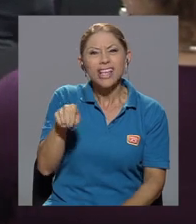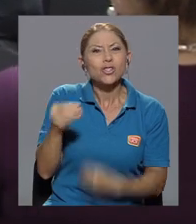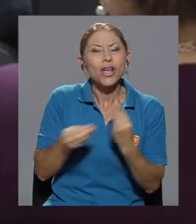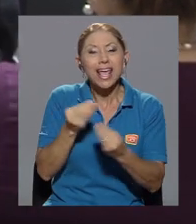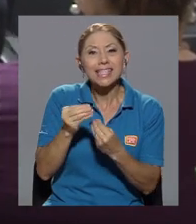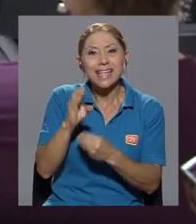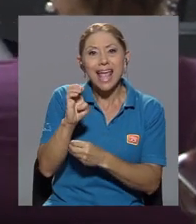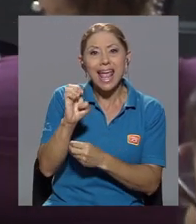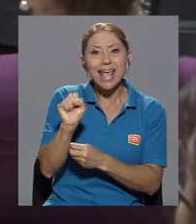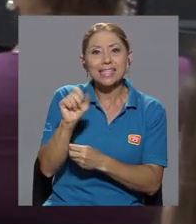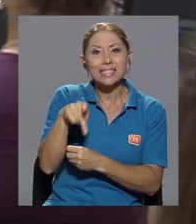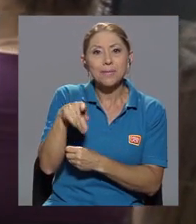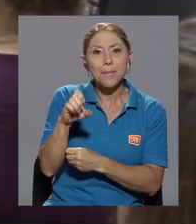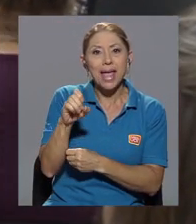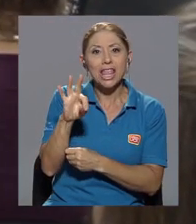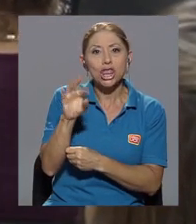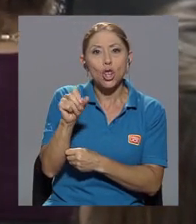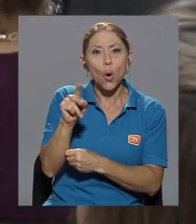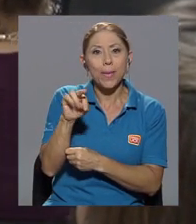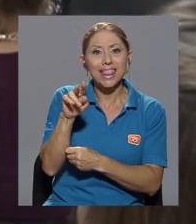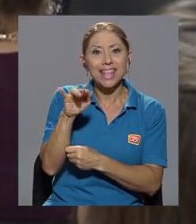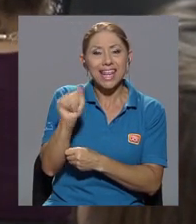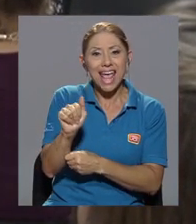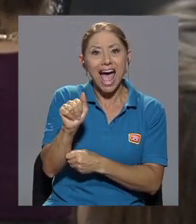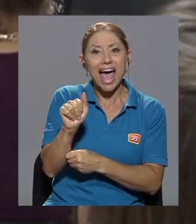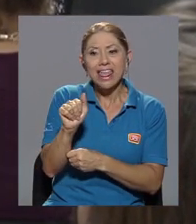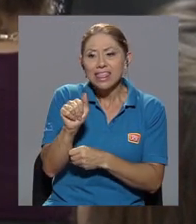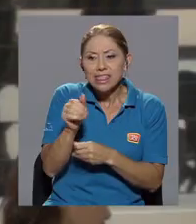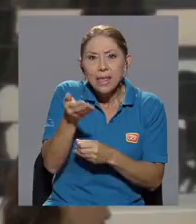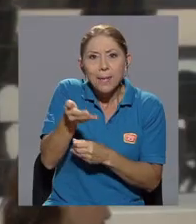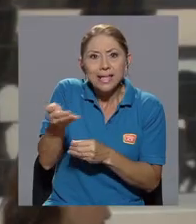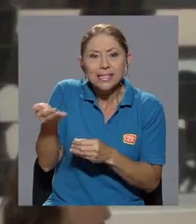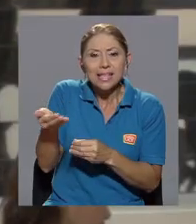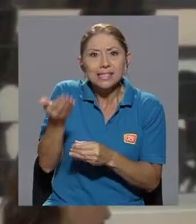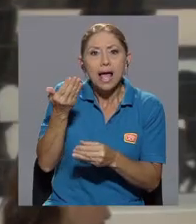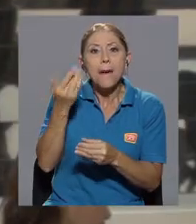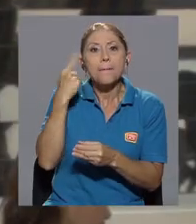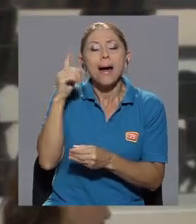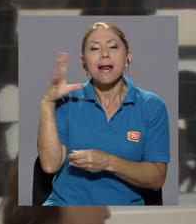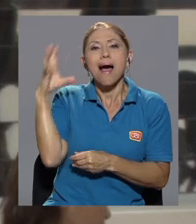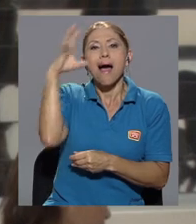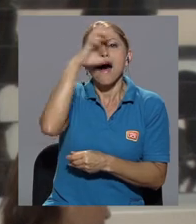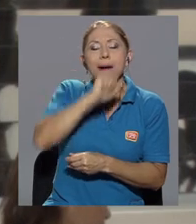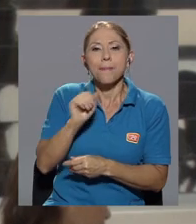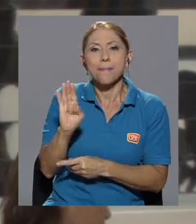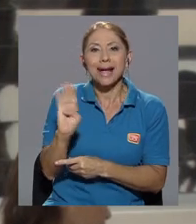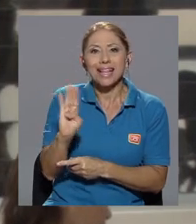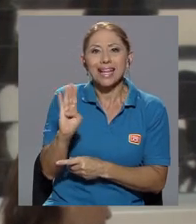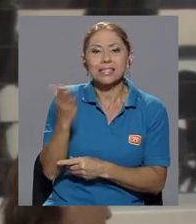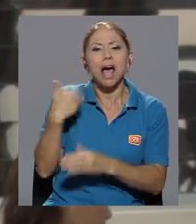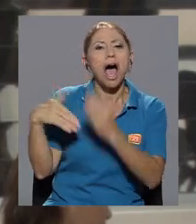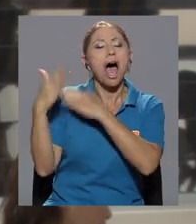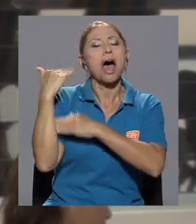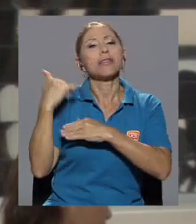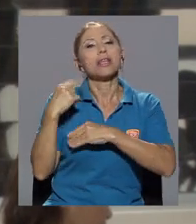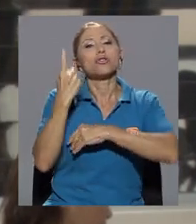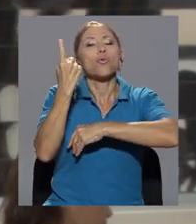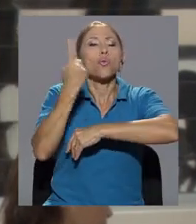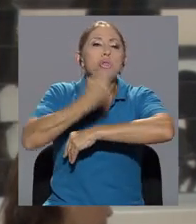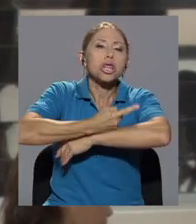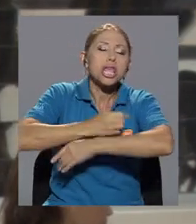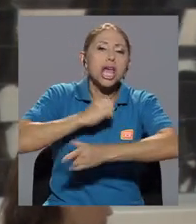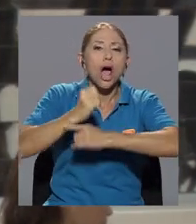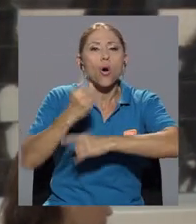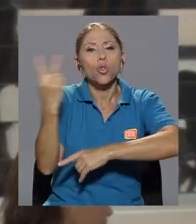para identificación de bacterias. Lo que antes podíamos durar 1 hasta 2 días en identificar una bacteria